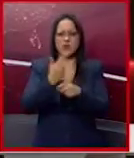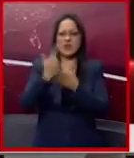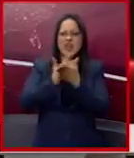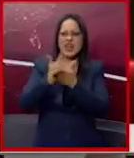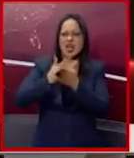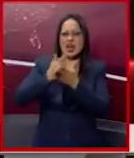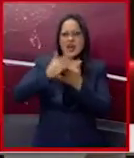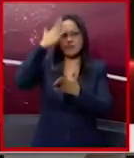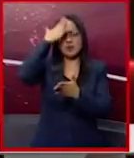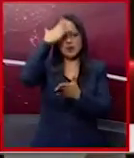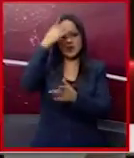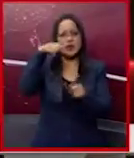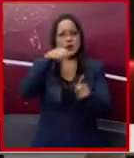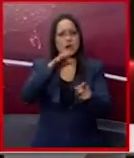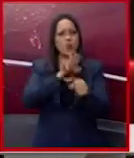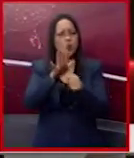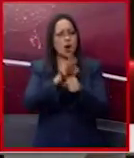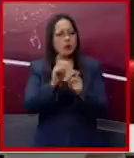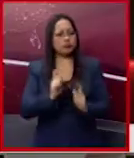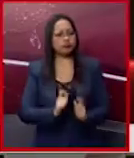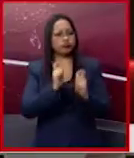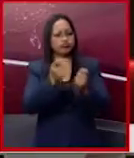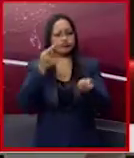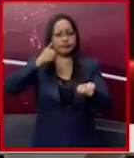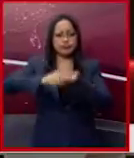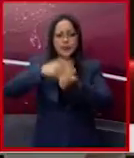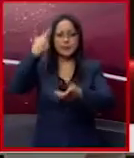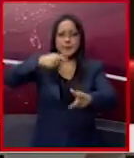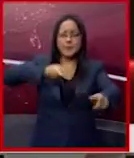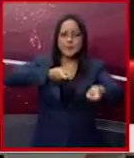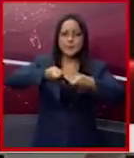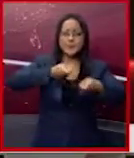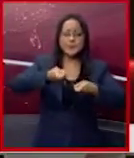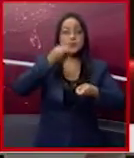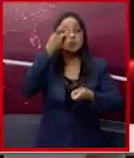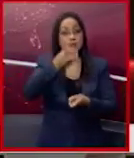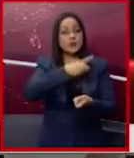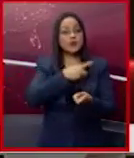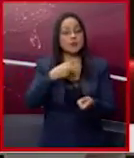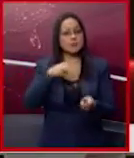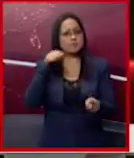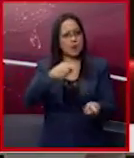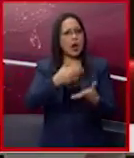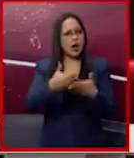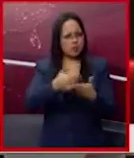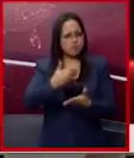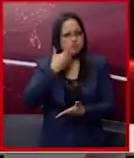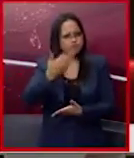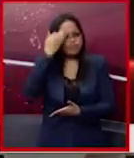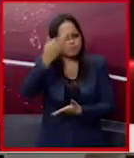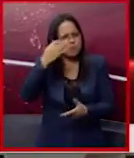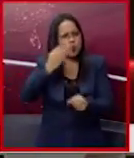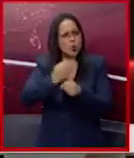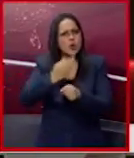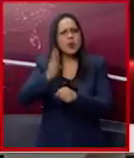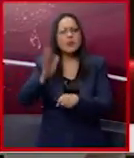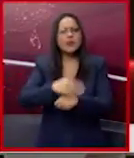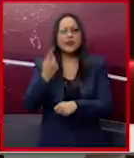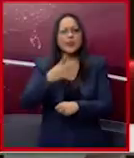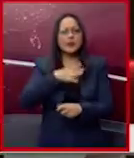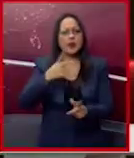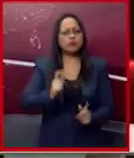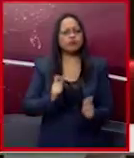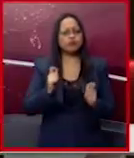ese dictamen por ser denominados titulares de órganos internos de control, consideración que es oportuna para homologar en la